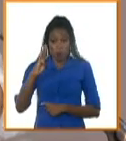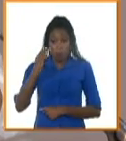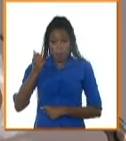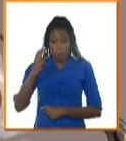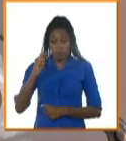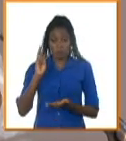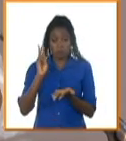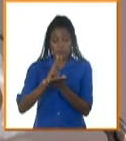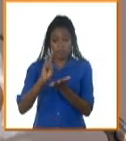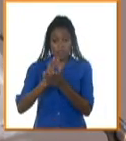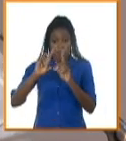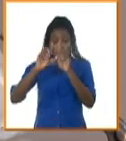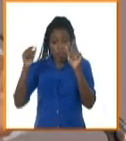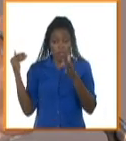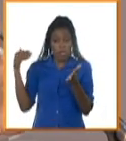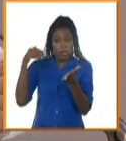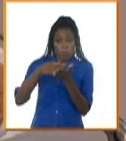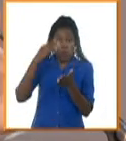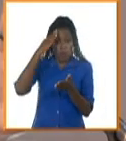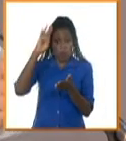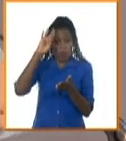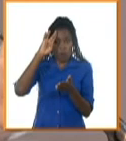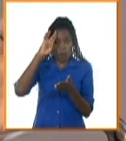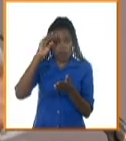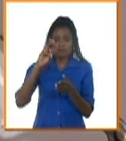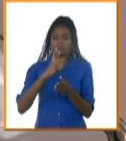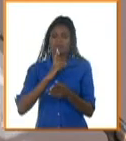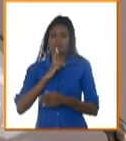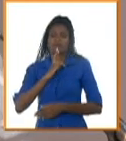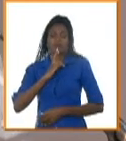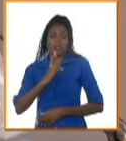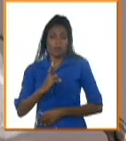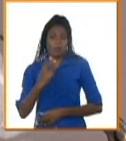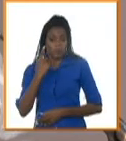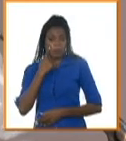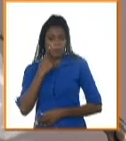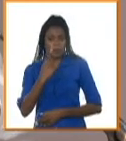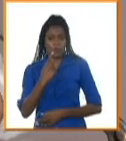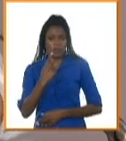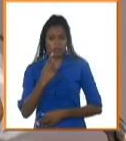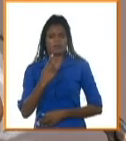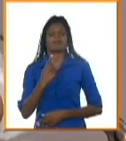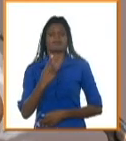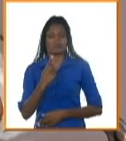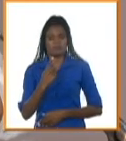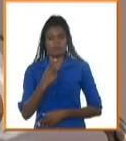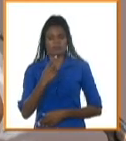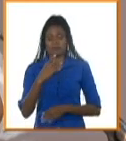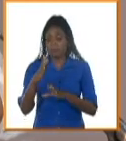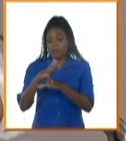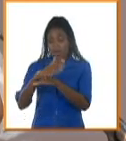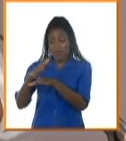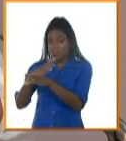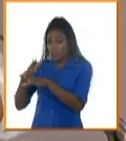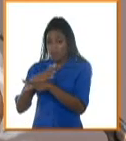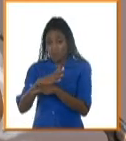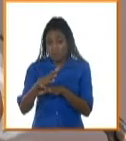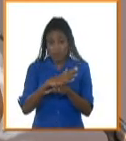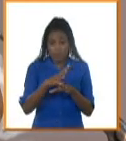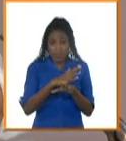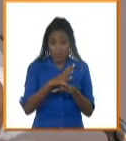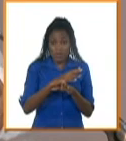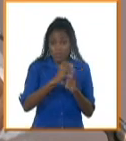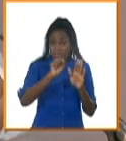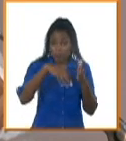el país en estos días y la respuesta que se observa en lo en lo en los distintos en las distintas